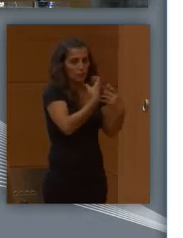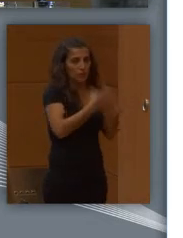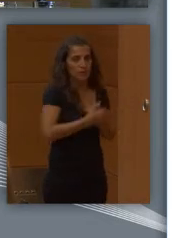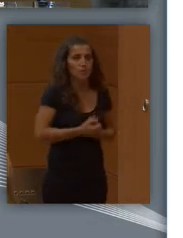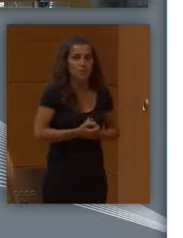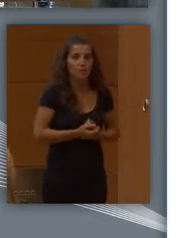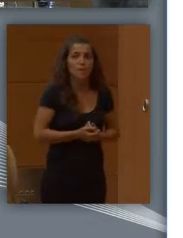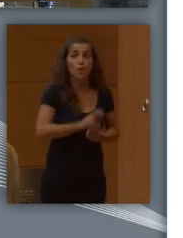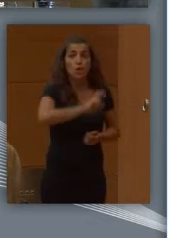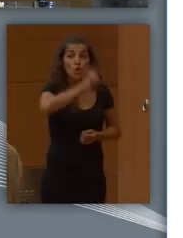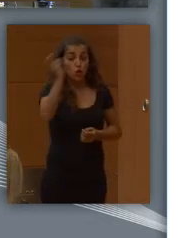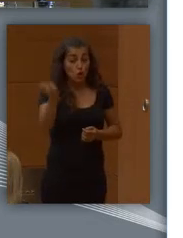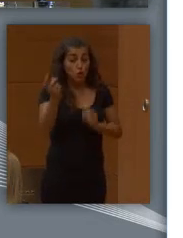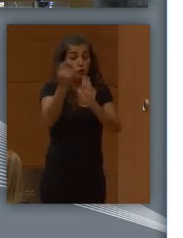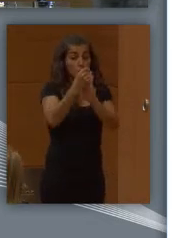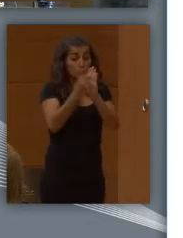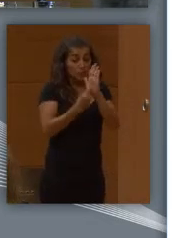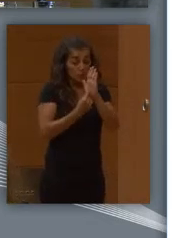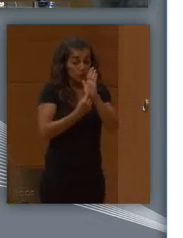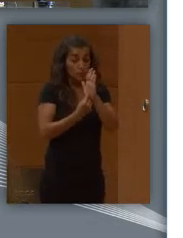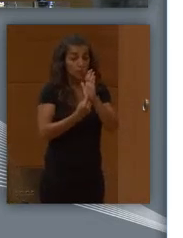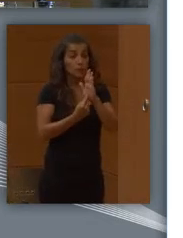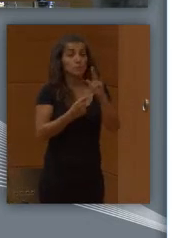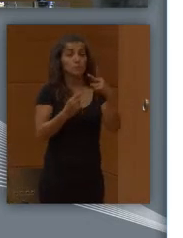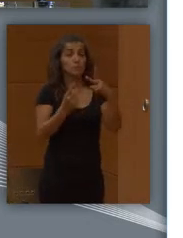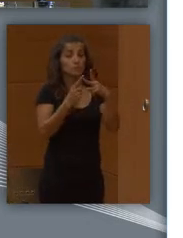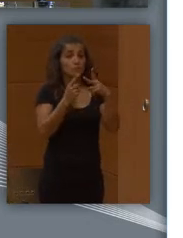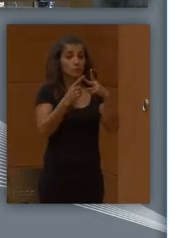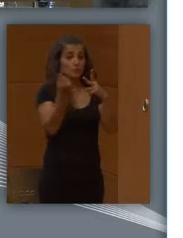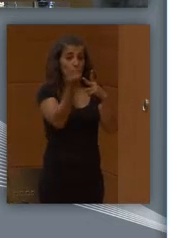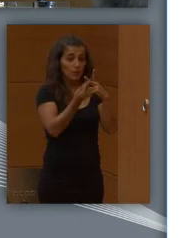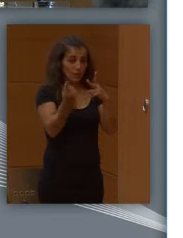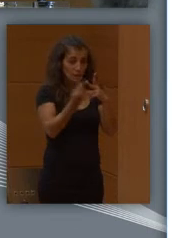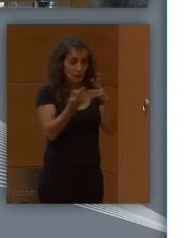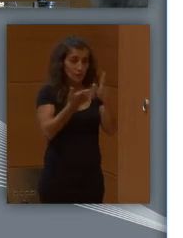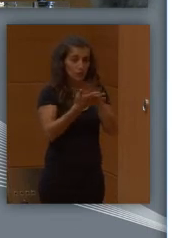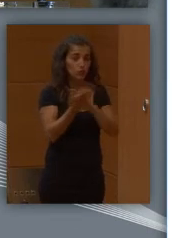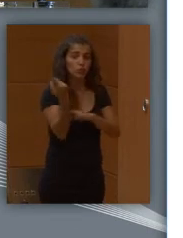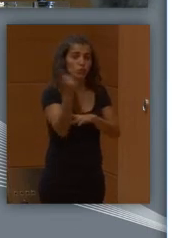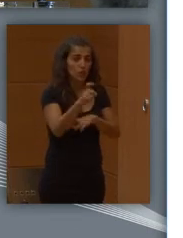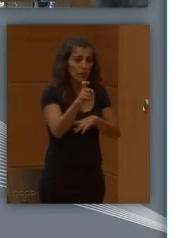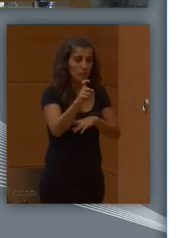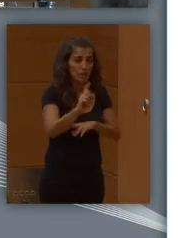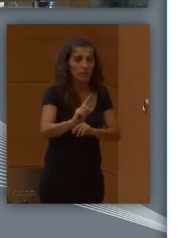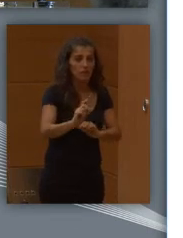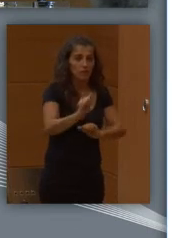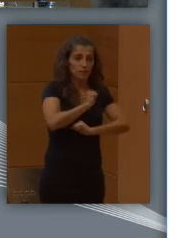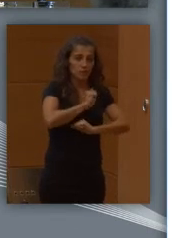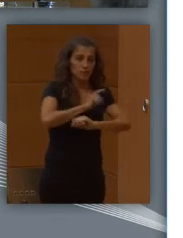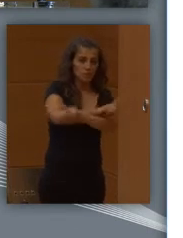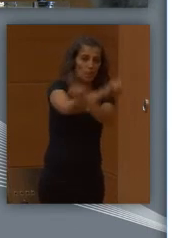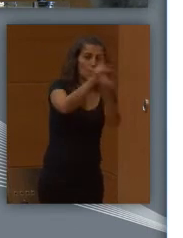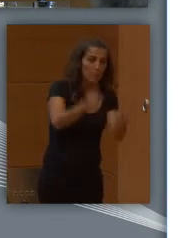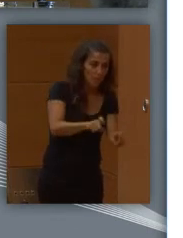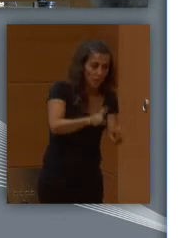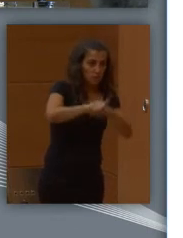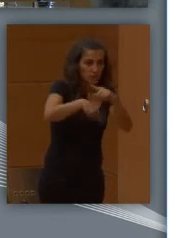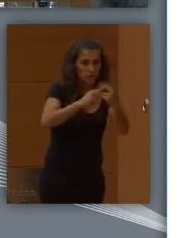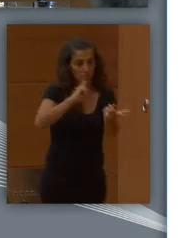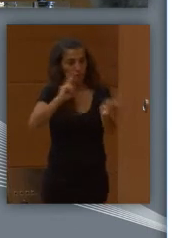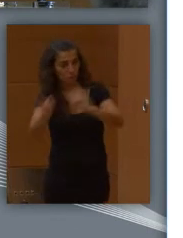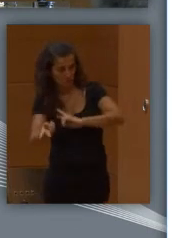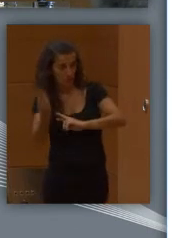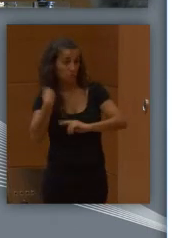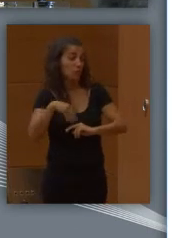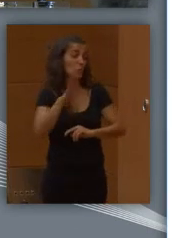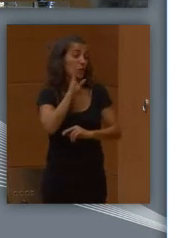Otro principio de diseño es que no debe esperar a ser preguntada, es decir, esto es lo que llamamos las notificaciones push, era lo que les comentaba